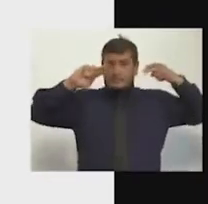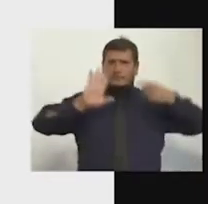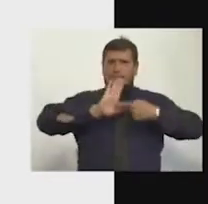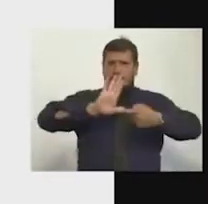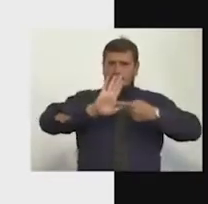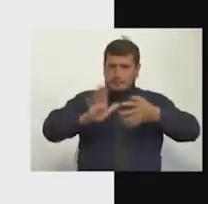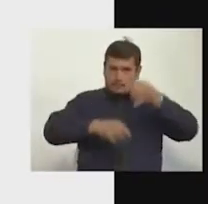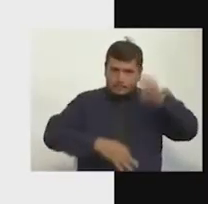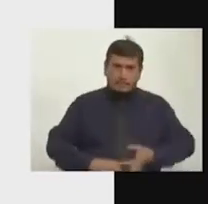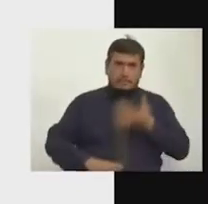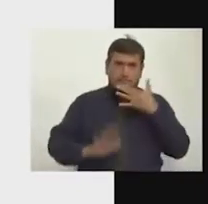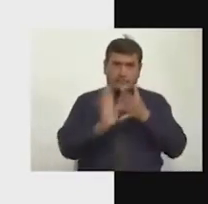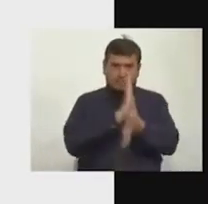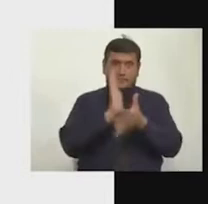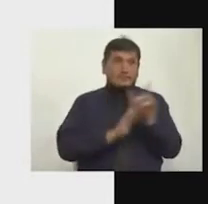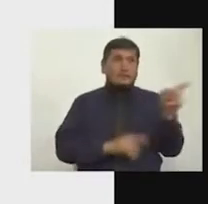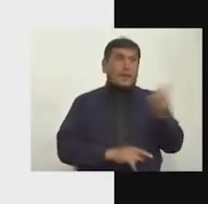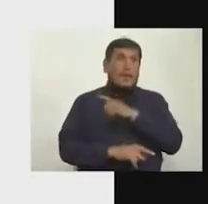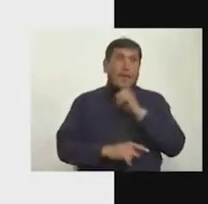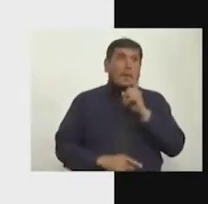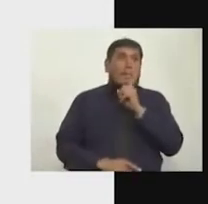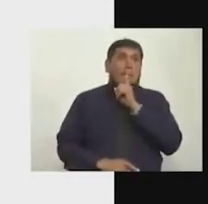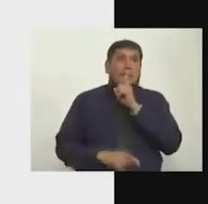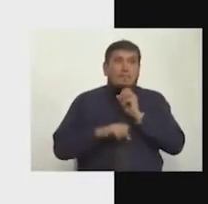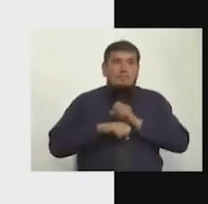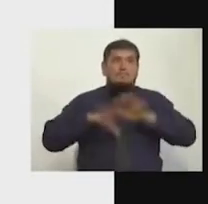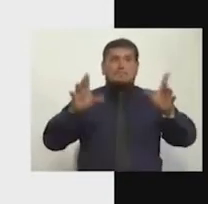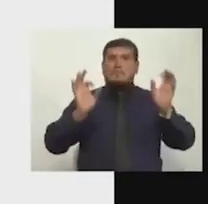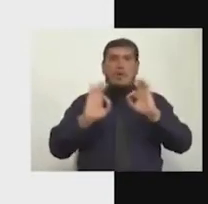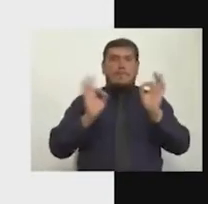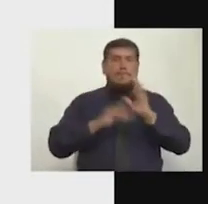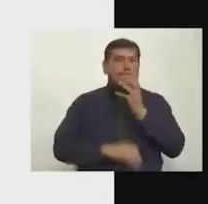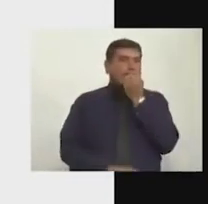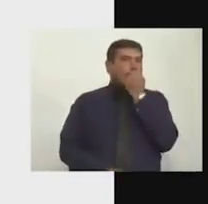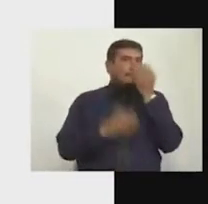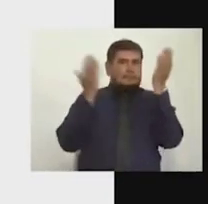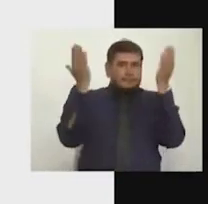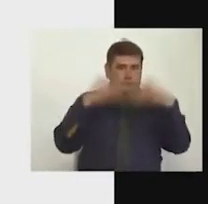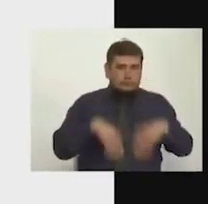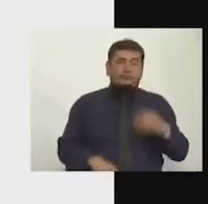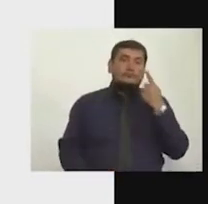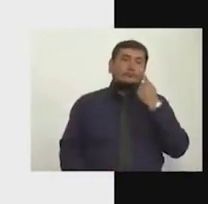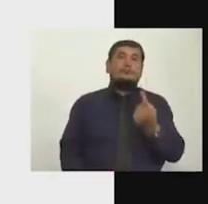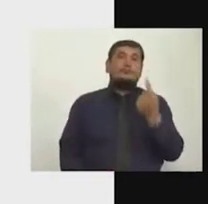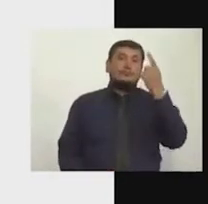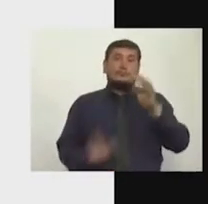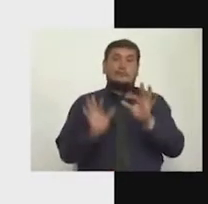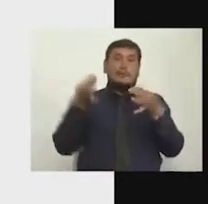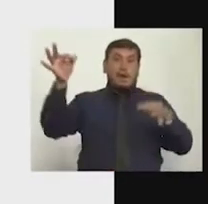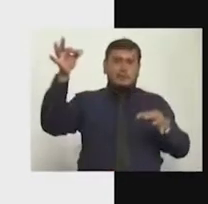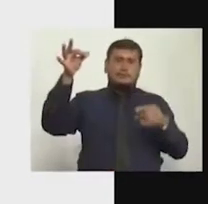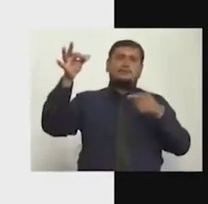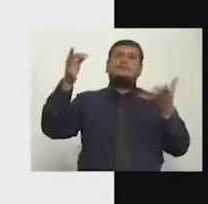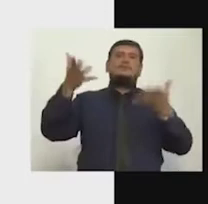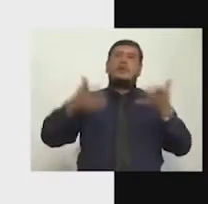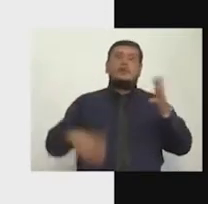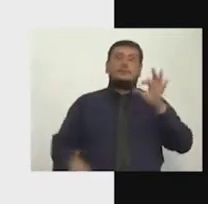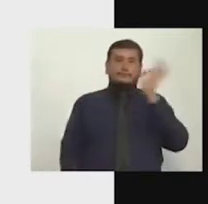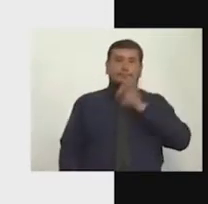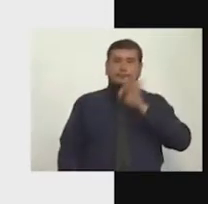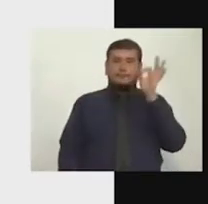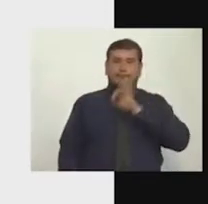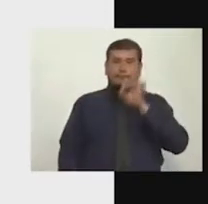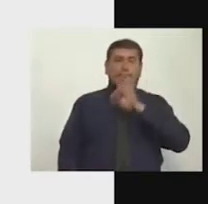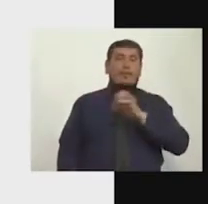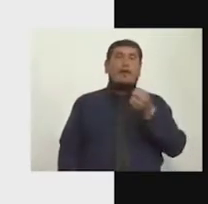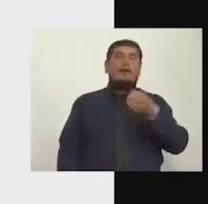los colombianos. Escondido, ocultado. Esta es la primera página. Villavicencio,